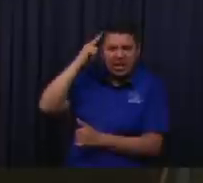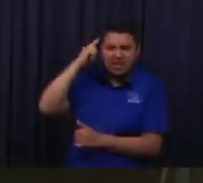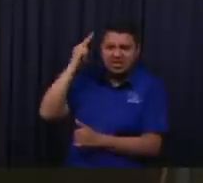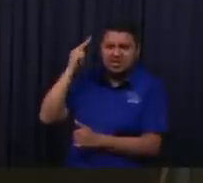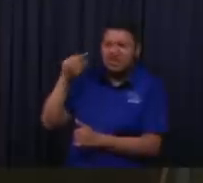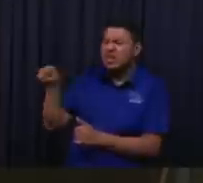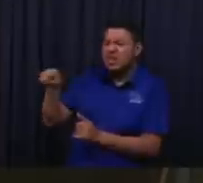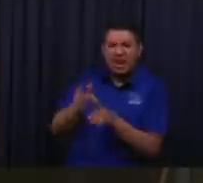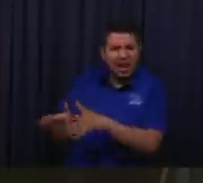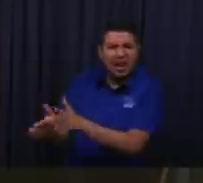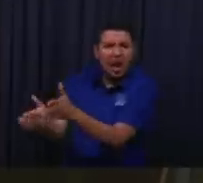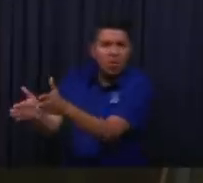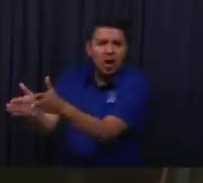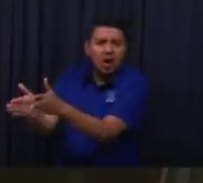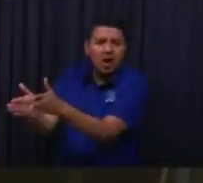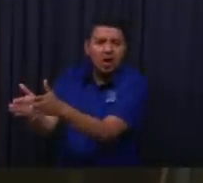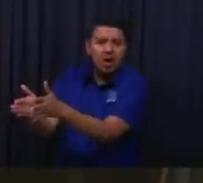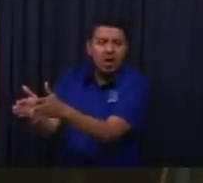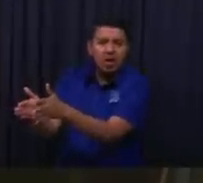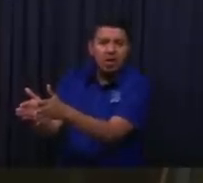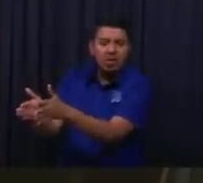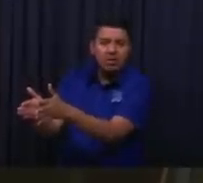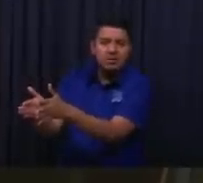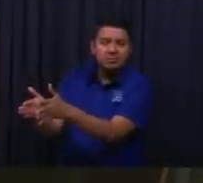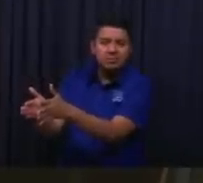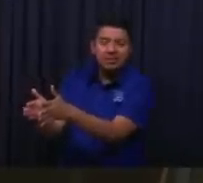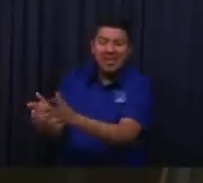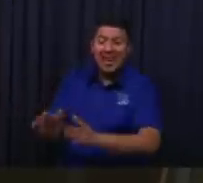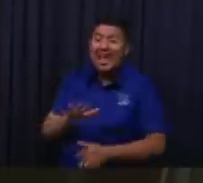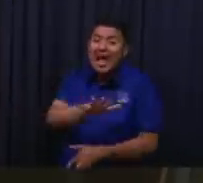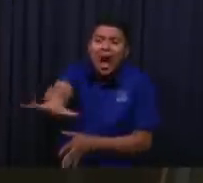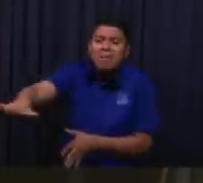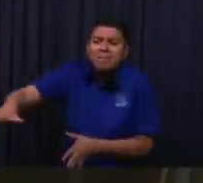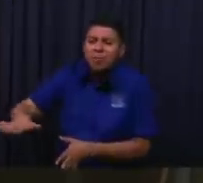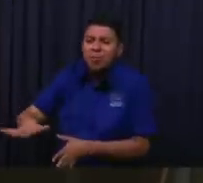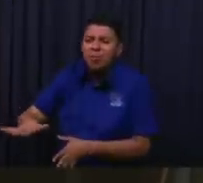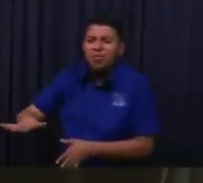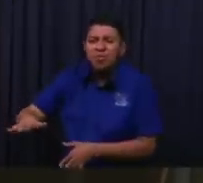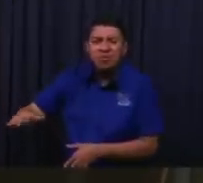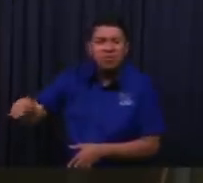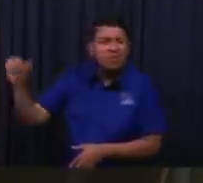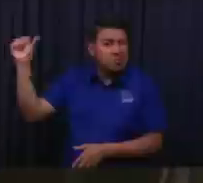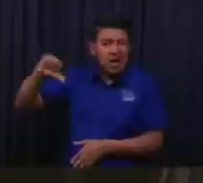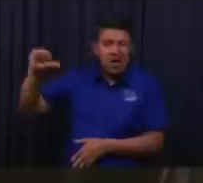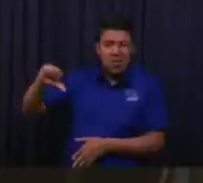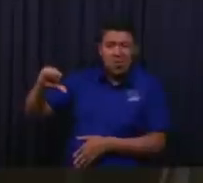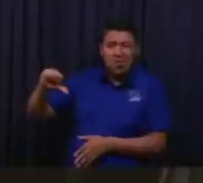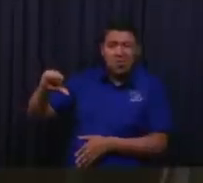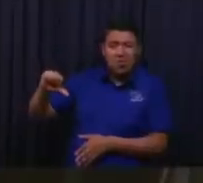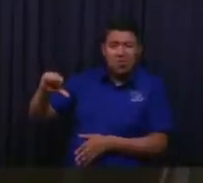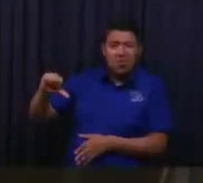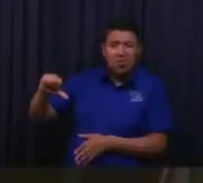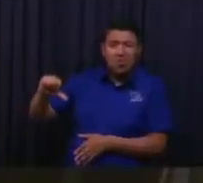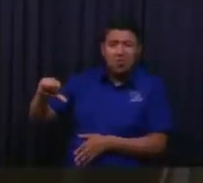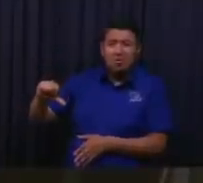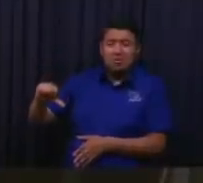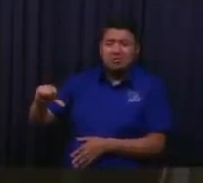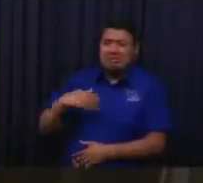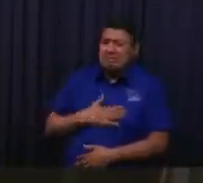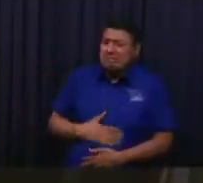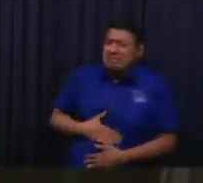No. ¿Por qué? Pues el campo está sucio, se contaminó, le va a